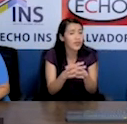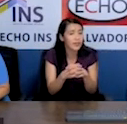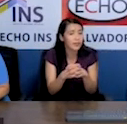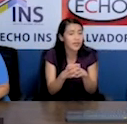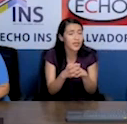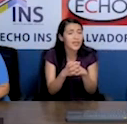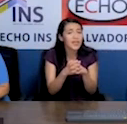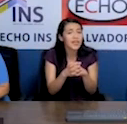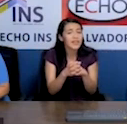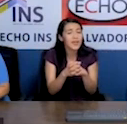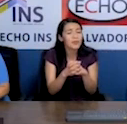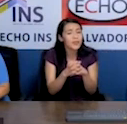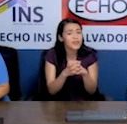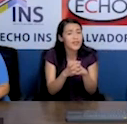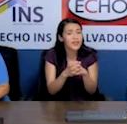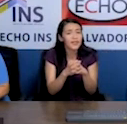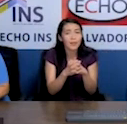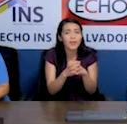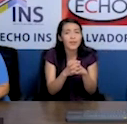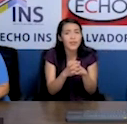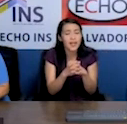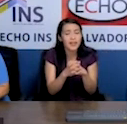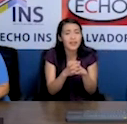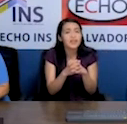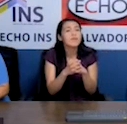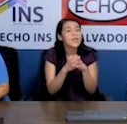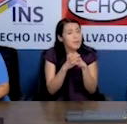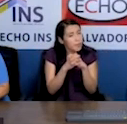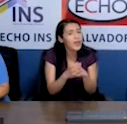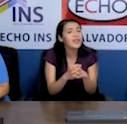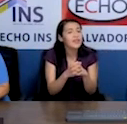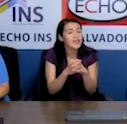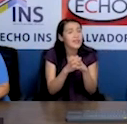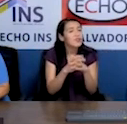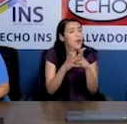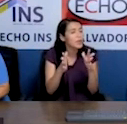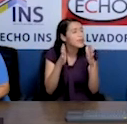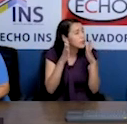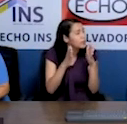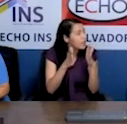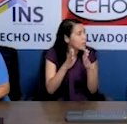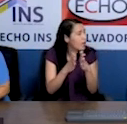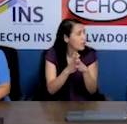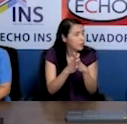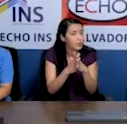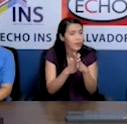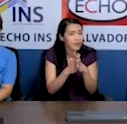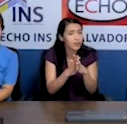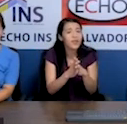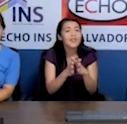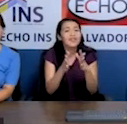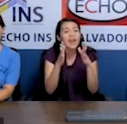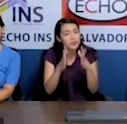nos enfrentamos. Y es que un paciente en etapa terminal también puede tener cuadros resolutivos a